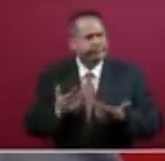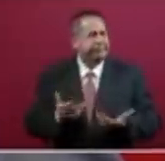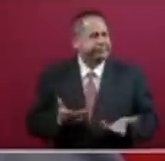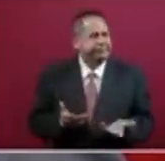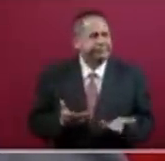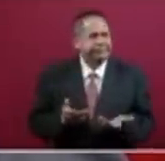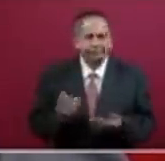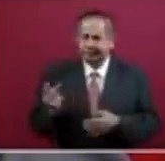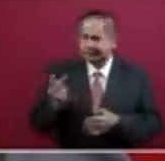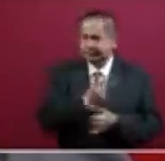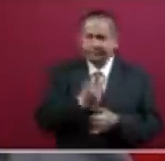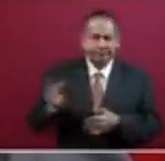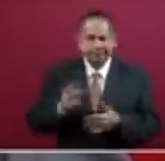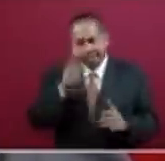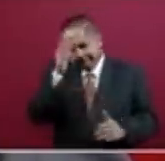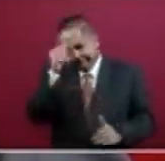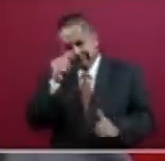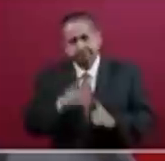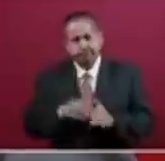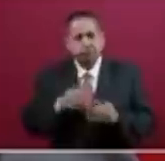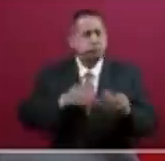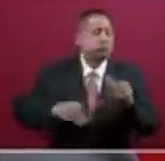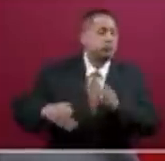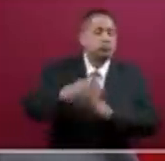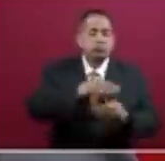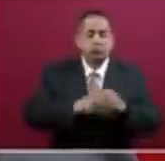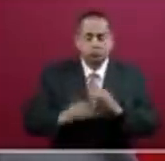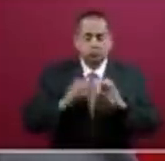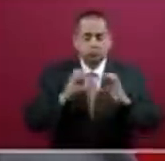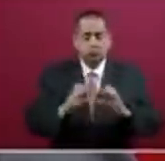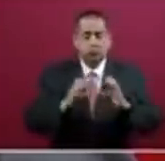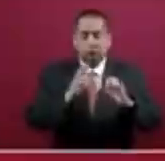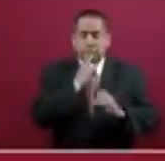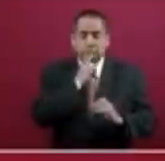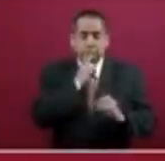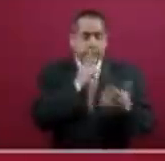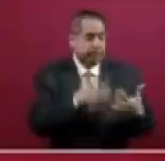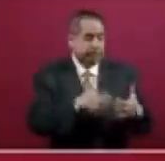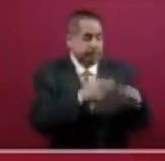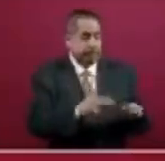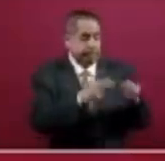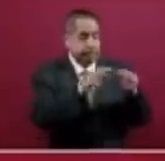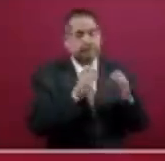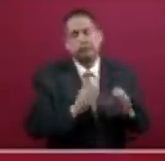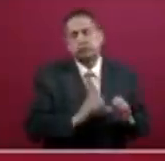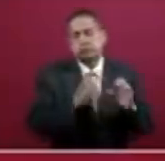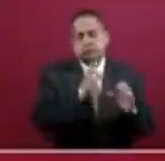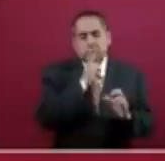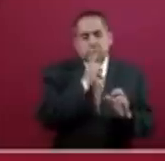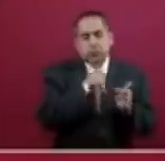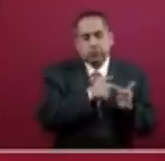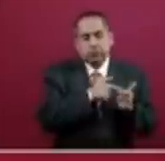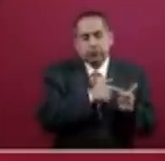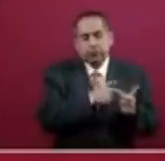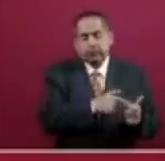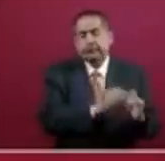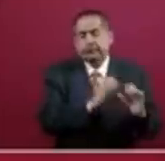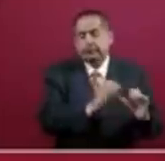y, repito, que todos cuiden la fuente de trabajo, que todos cuiden las